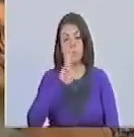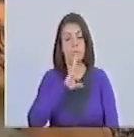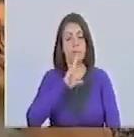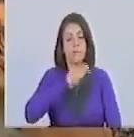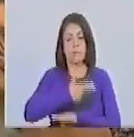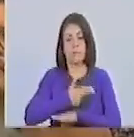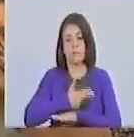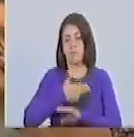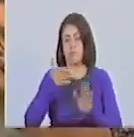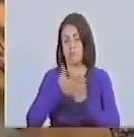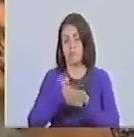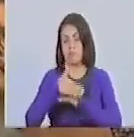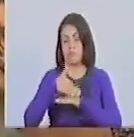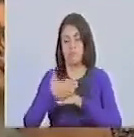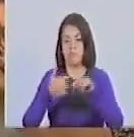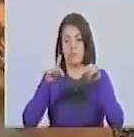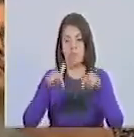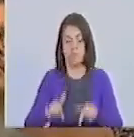Venezuela-Honduras tiene que ver con